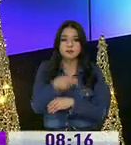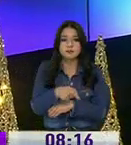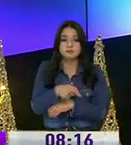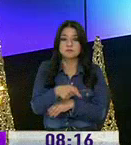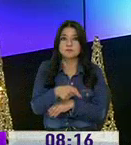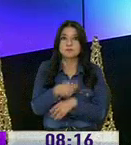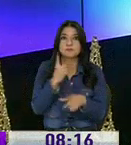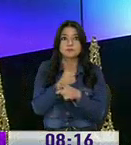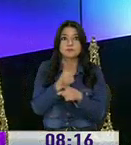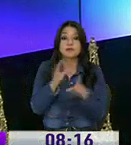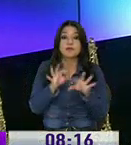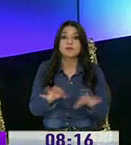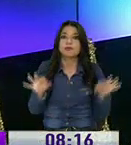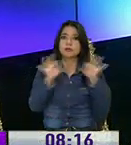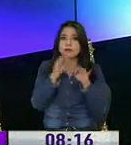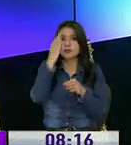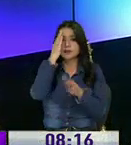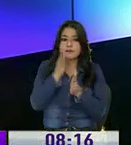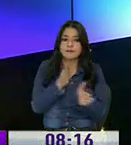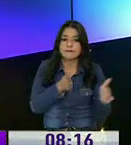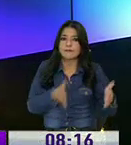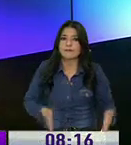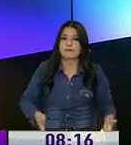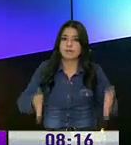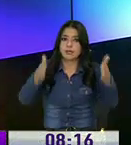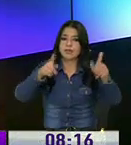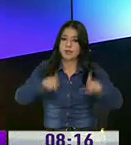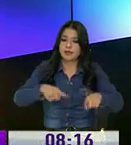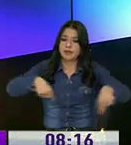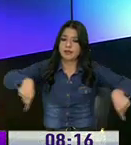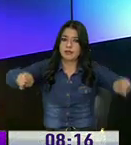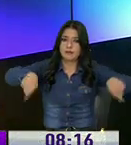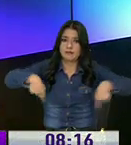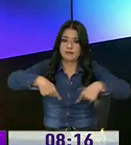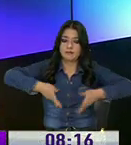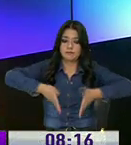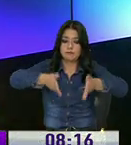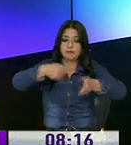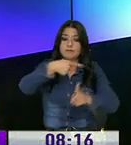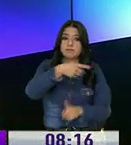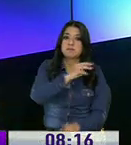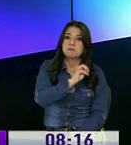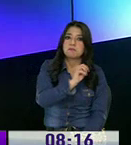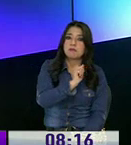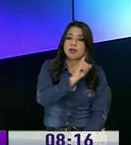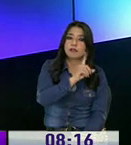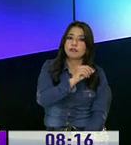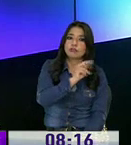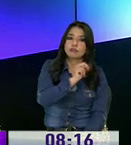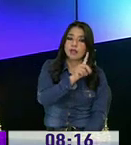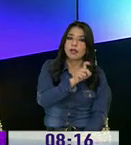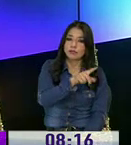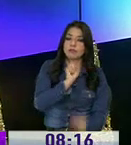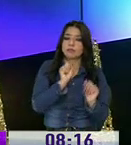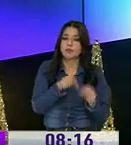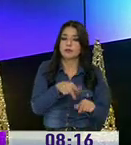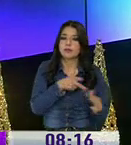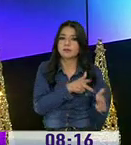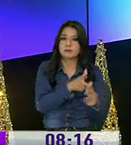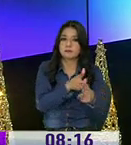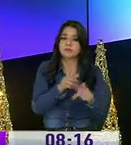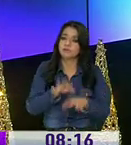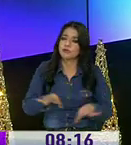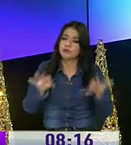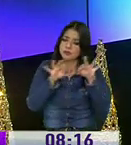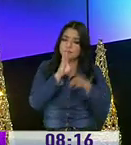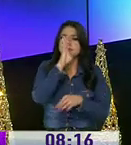es bueno que usted conozca cuáles son las vías alternas que se debe tomar. Una de ellas, como lo manifestó la autoridad, la avenida Maldonado. Así que tenga un